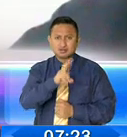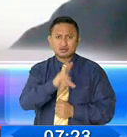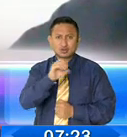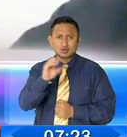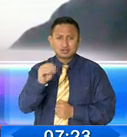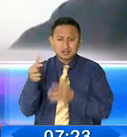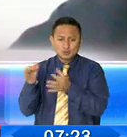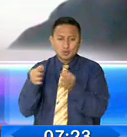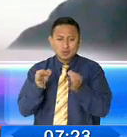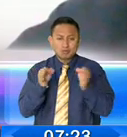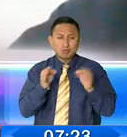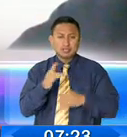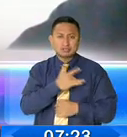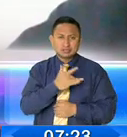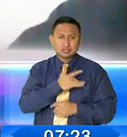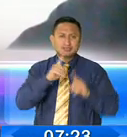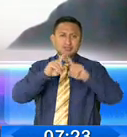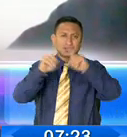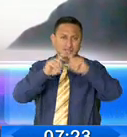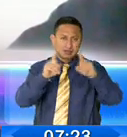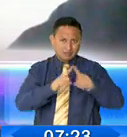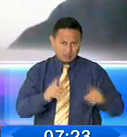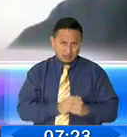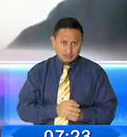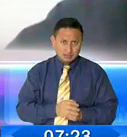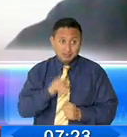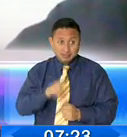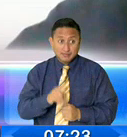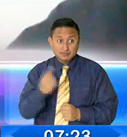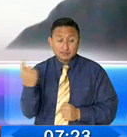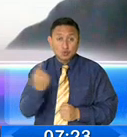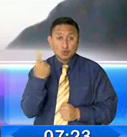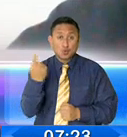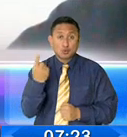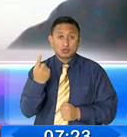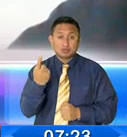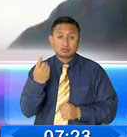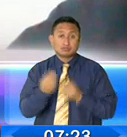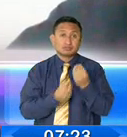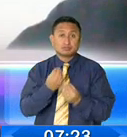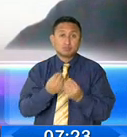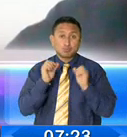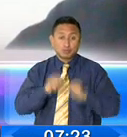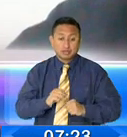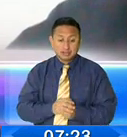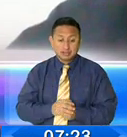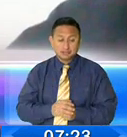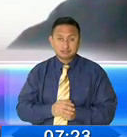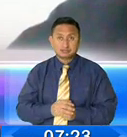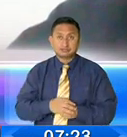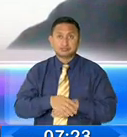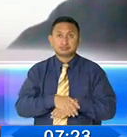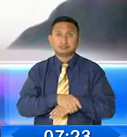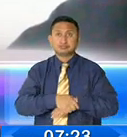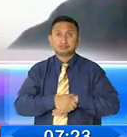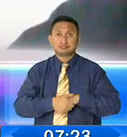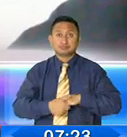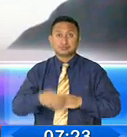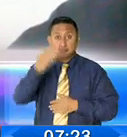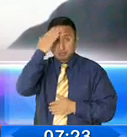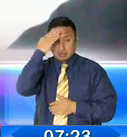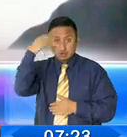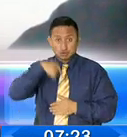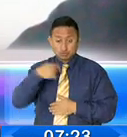presentaciones diferentes con diferentes síntomas y lo único que nos relaciona para saber si uno se contagió o no